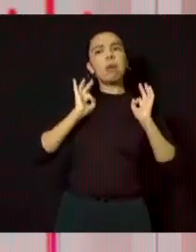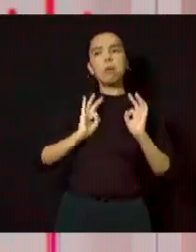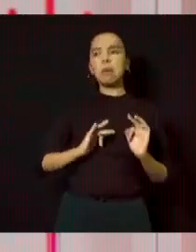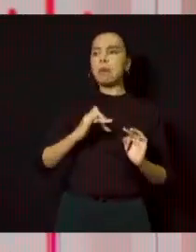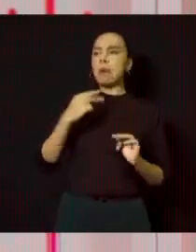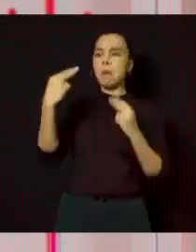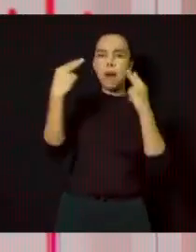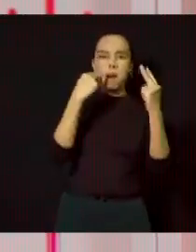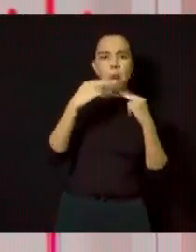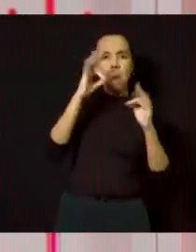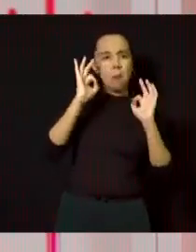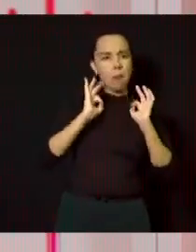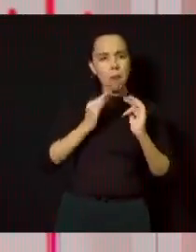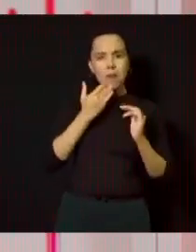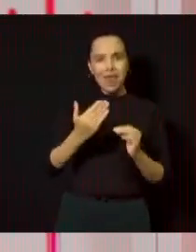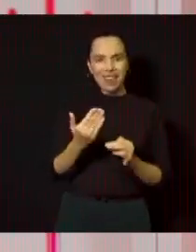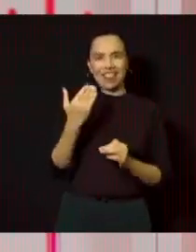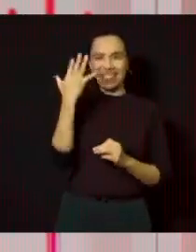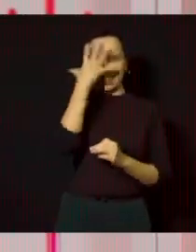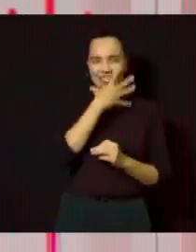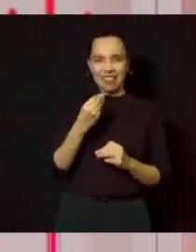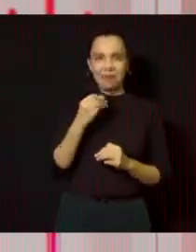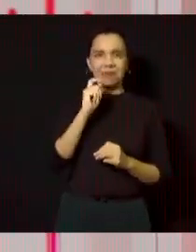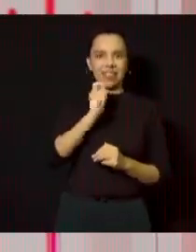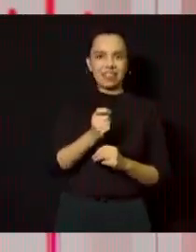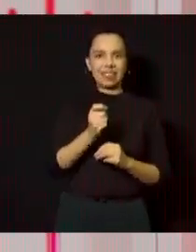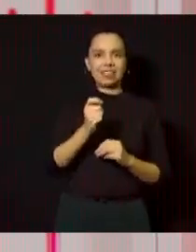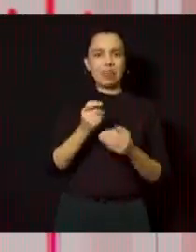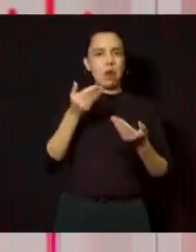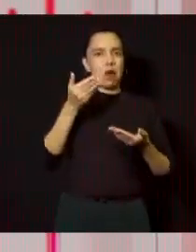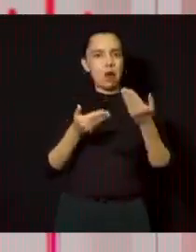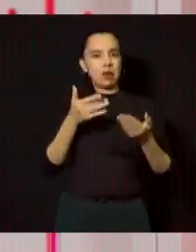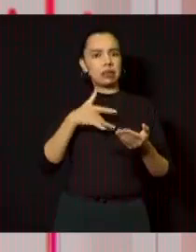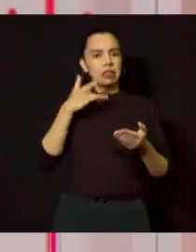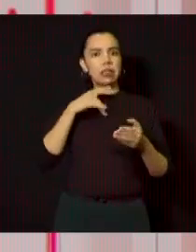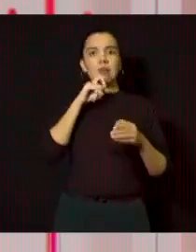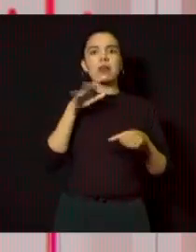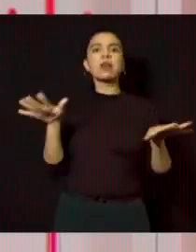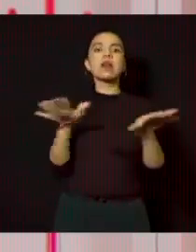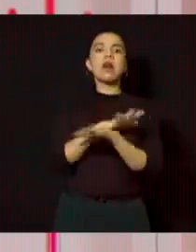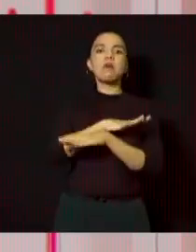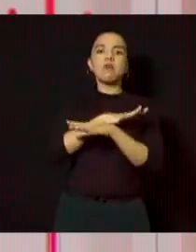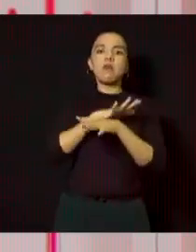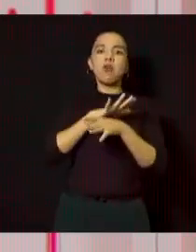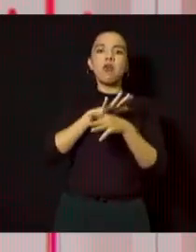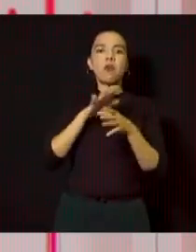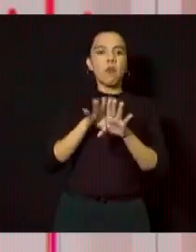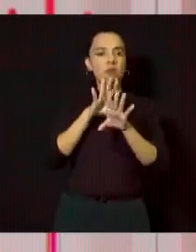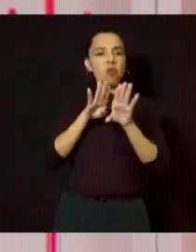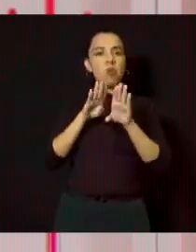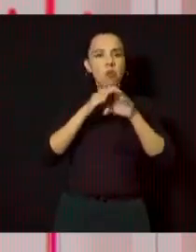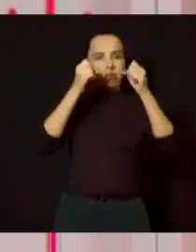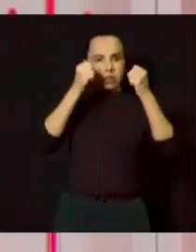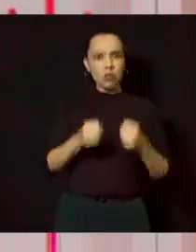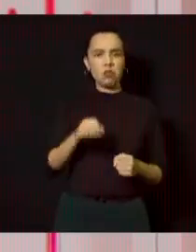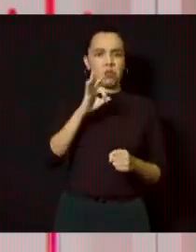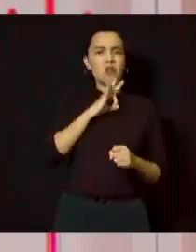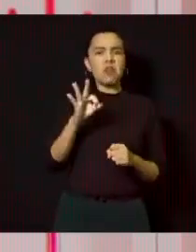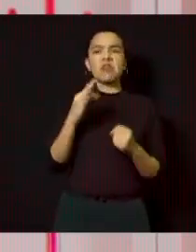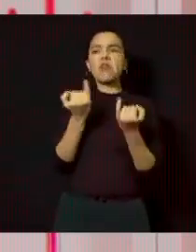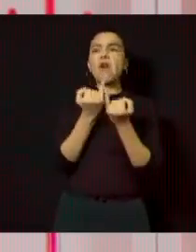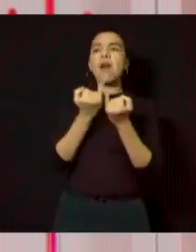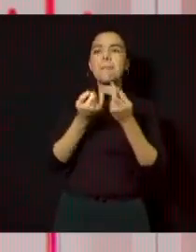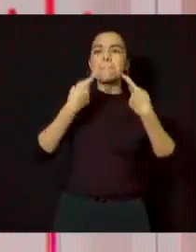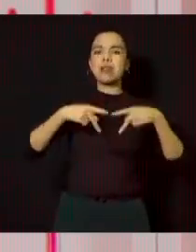balance entre los dos, pues realmente da los resultados y además sientes la transformación y esa seguridad de que puedes hacerlo con muchísimas personas